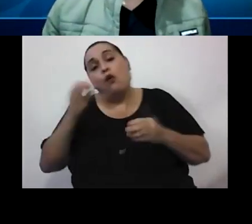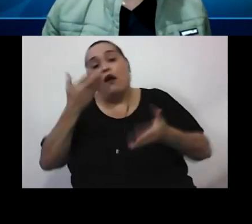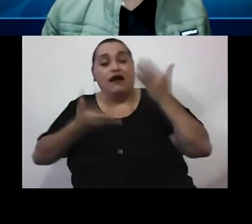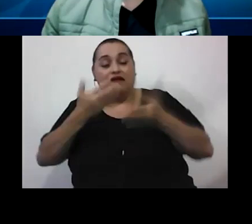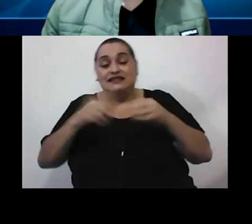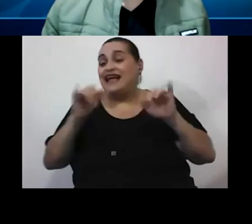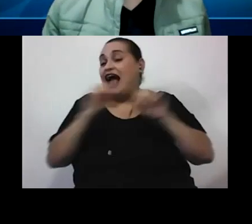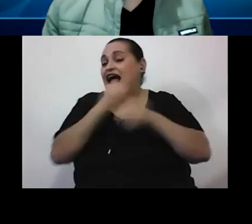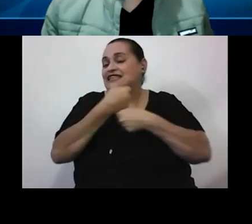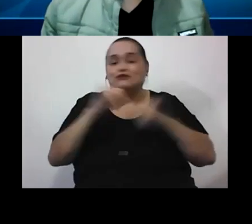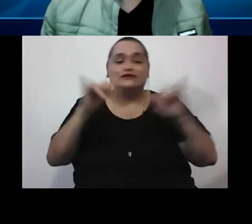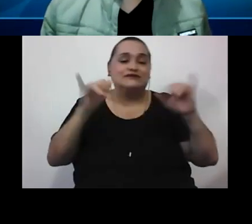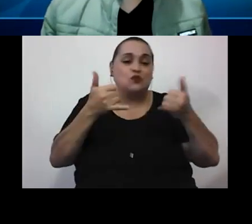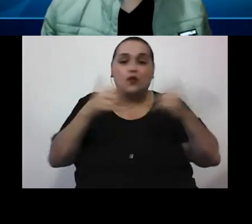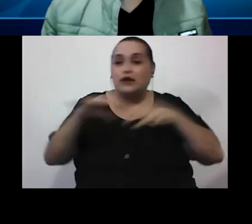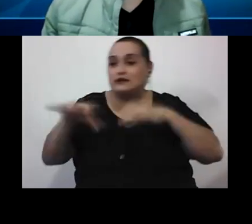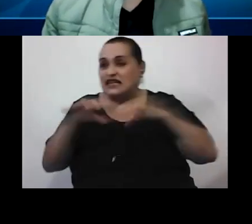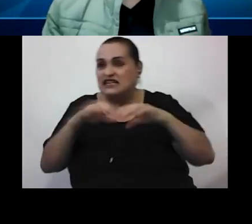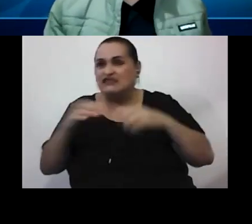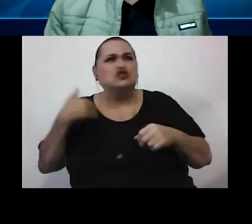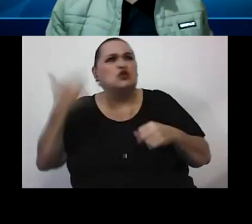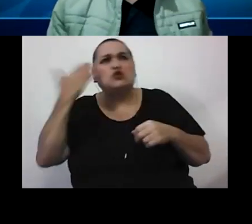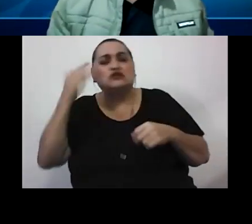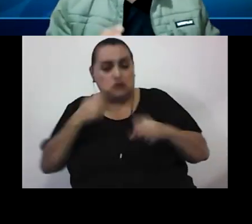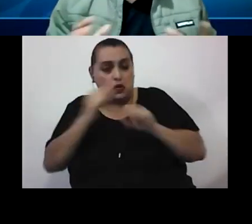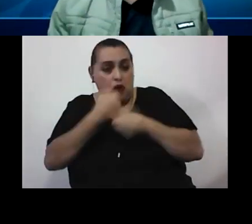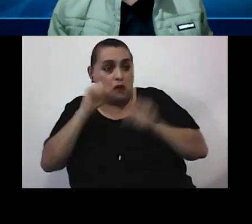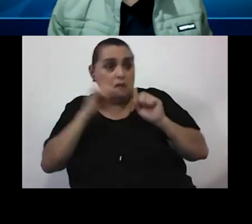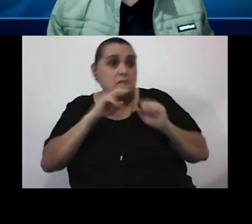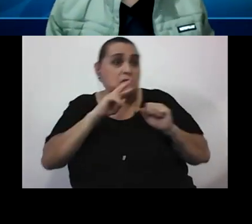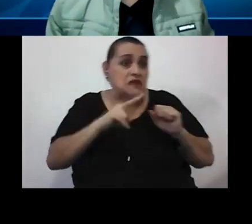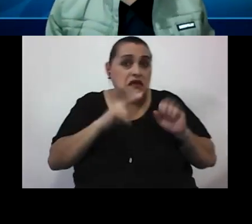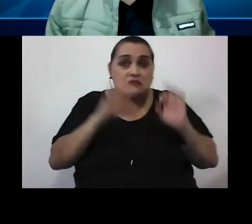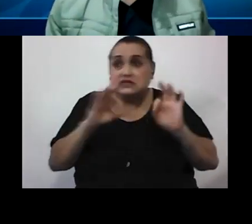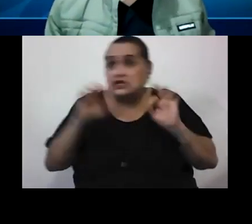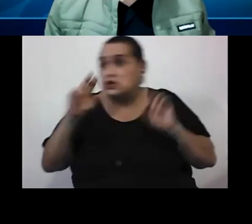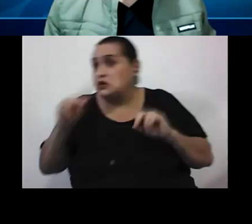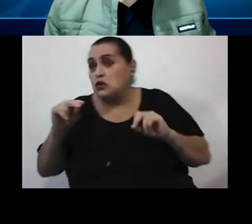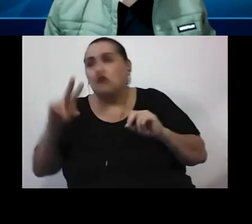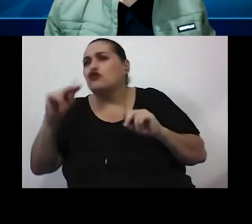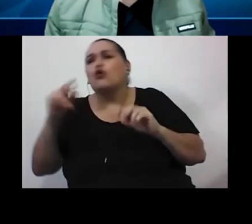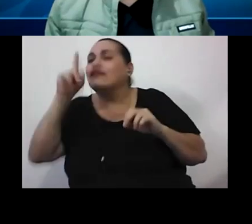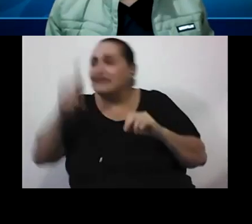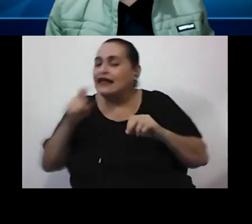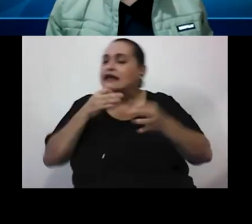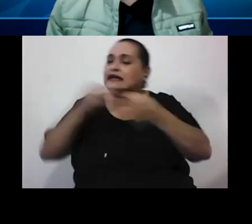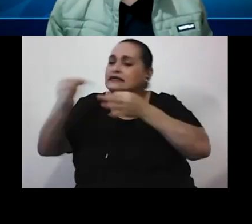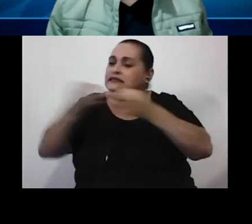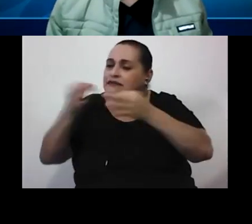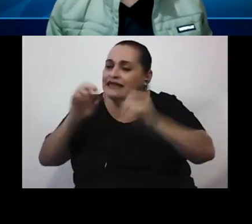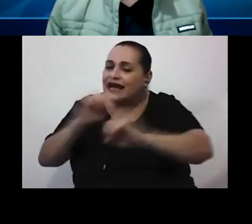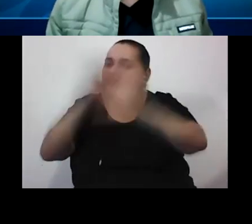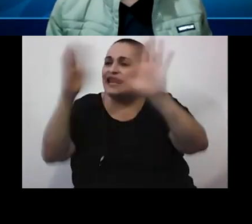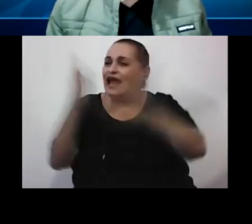con los adultos, yo no sé si lo estoy haciendo bien. Que no les hemos aclarado. Hay muchas mamás y papás y